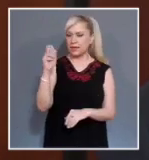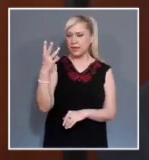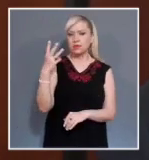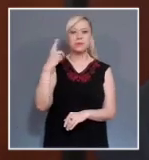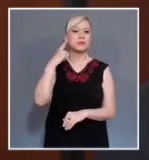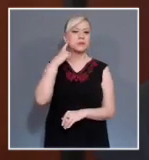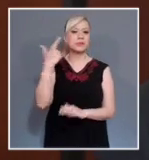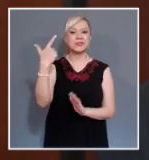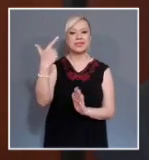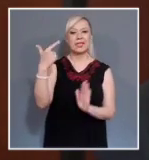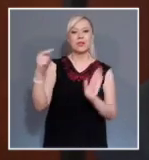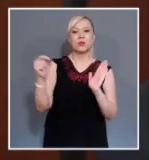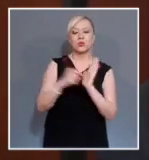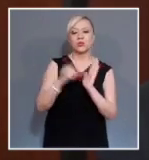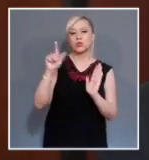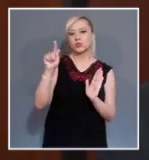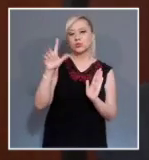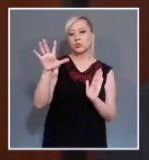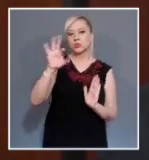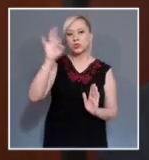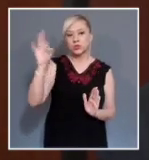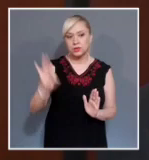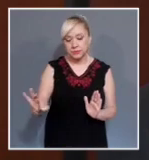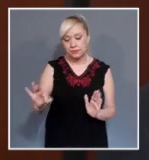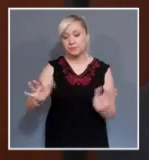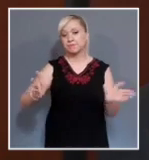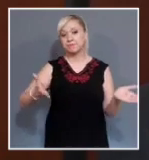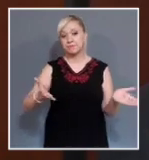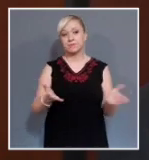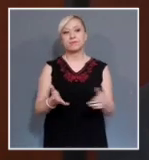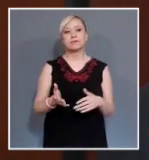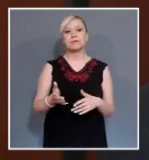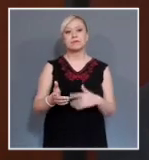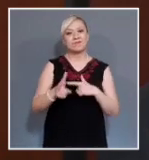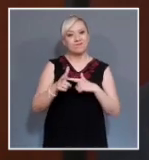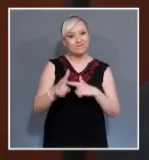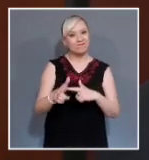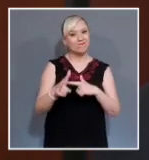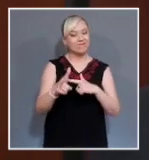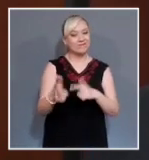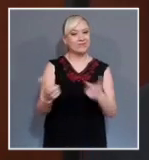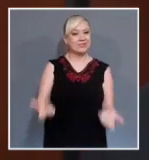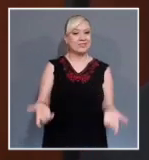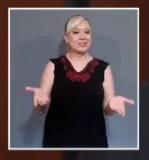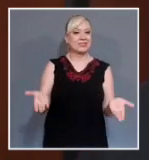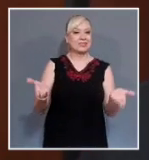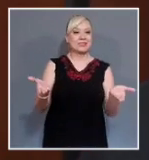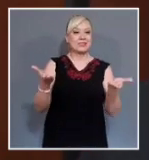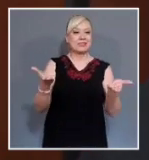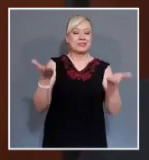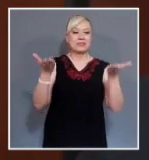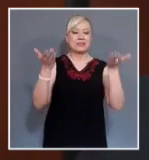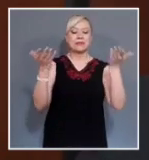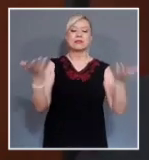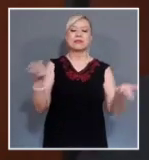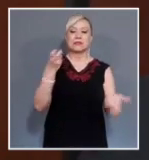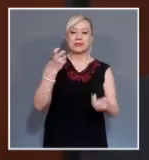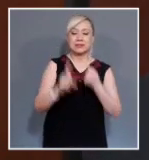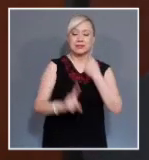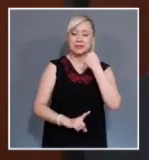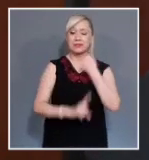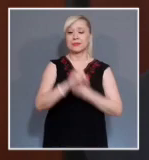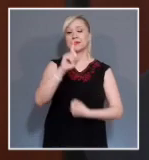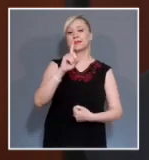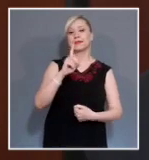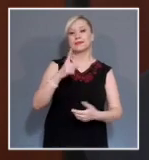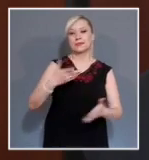punto setenta y cinco por ciento la persistencia de este componente de niveles elevados es uno de los obstáculos más importantes para que